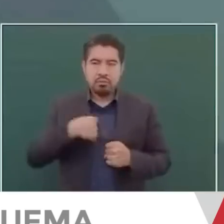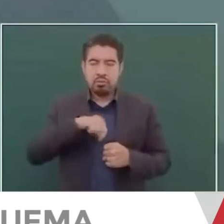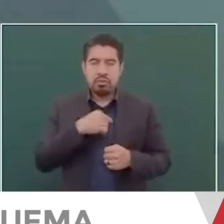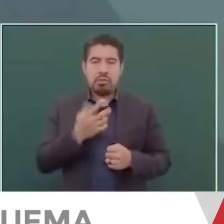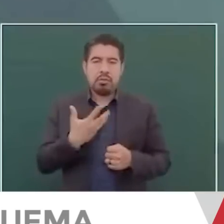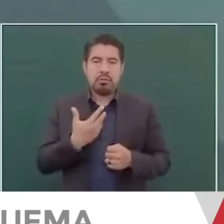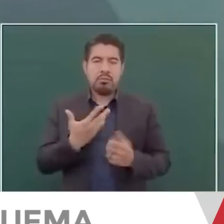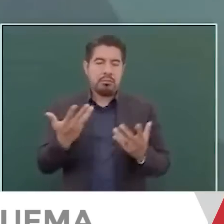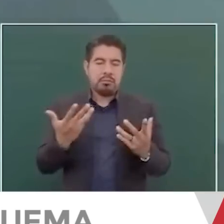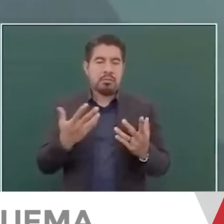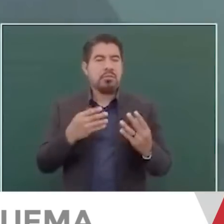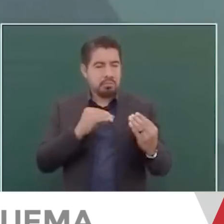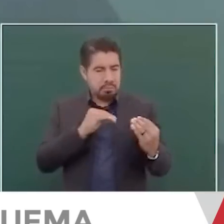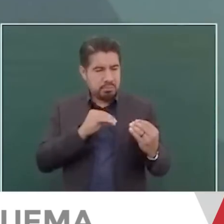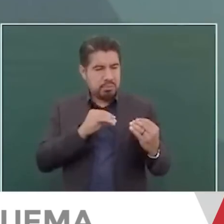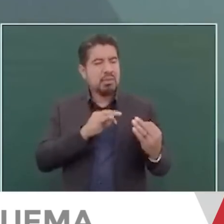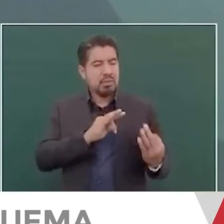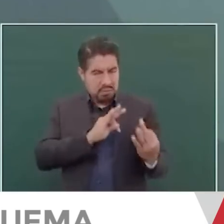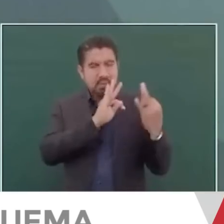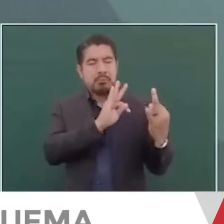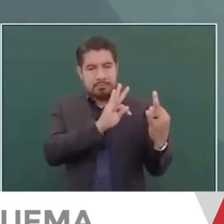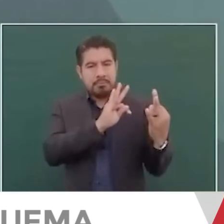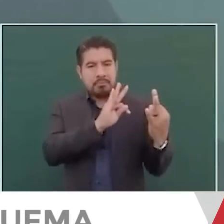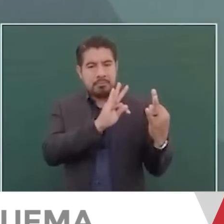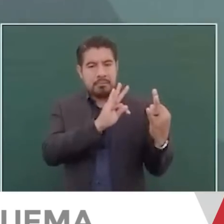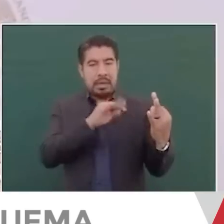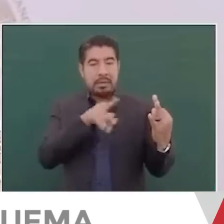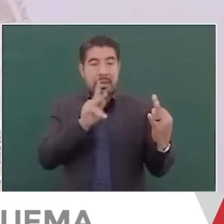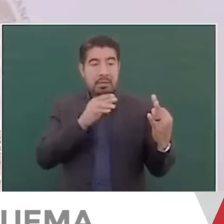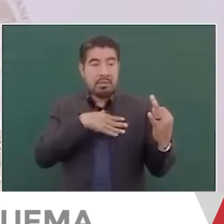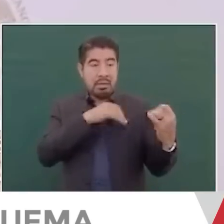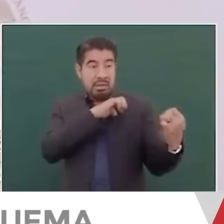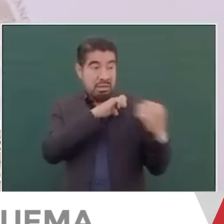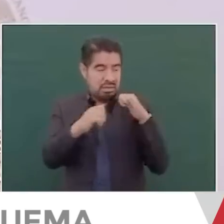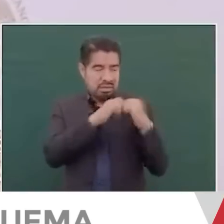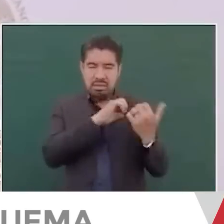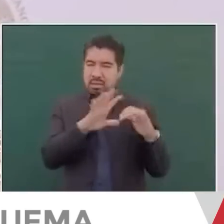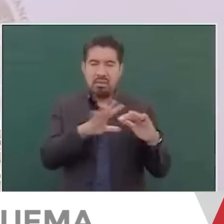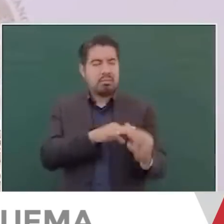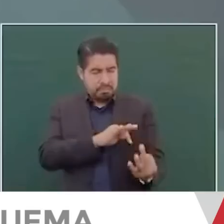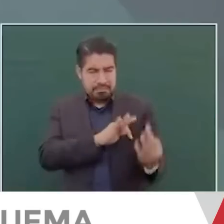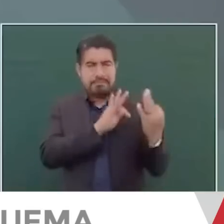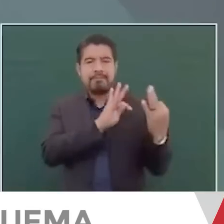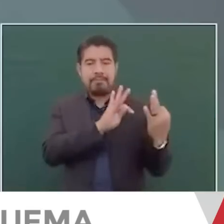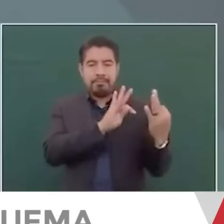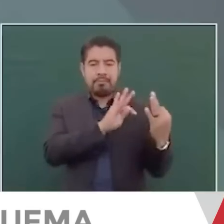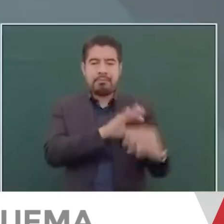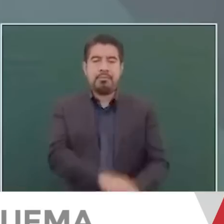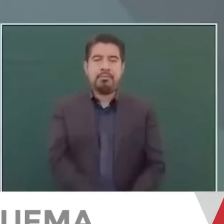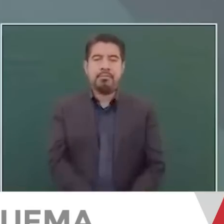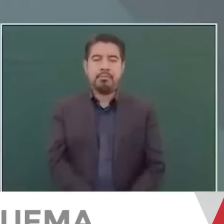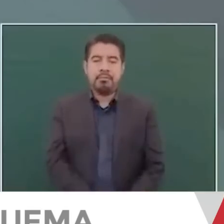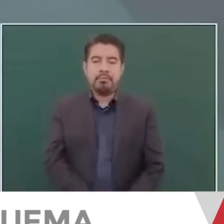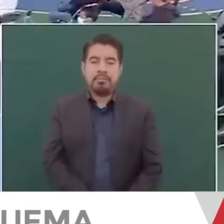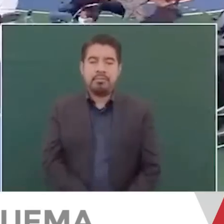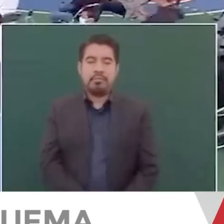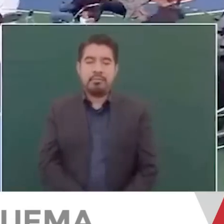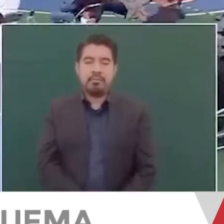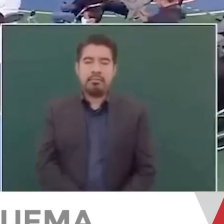como adversarios no como enemigos y además